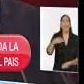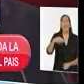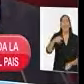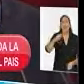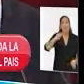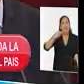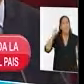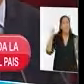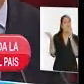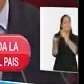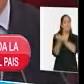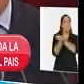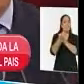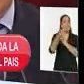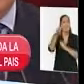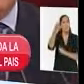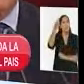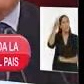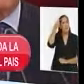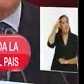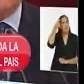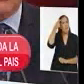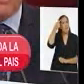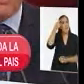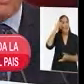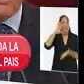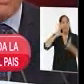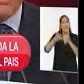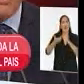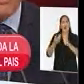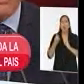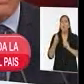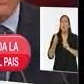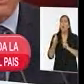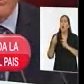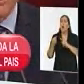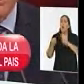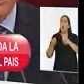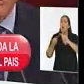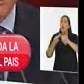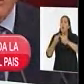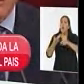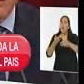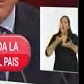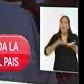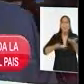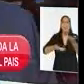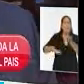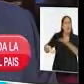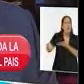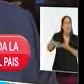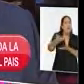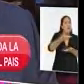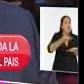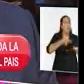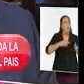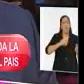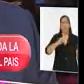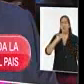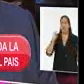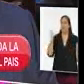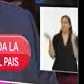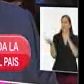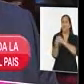la certeza de que lo que viene después va a ser sostener ese proyecto en materia de educación que acordamos. Yo estoy convencida que